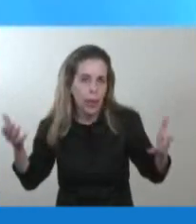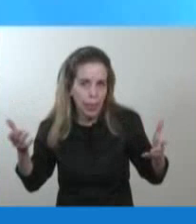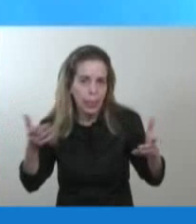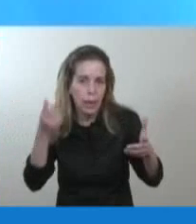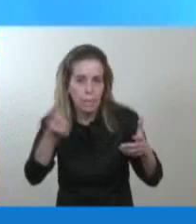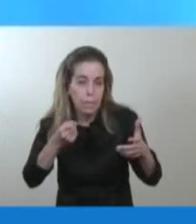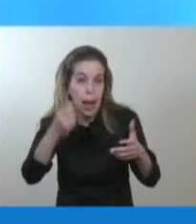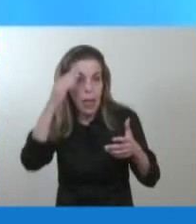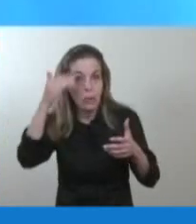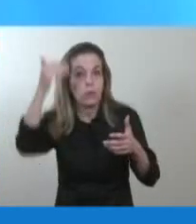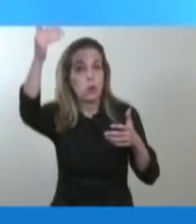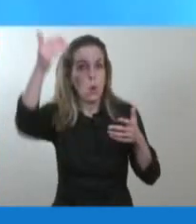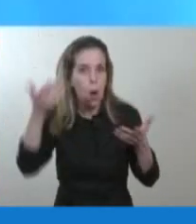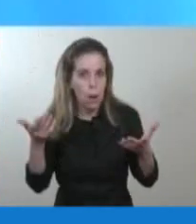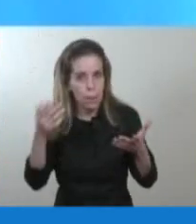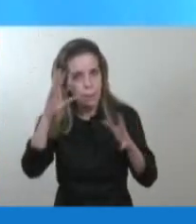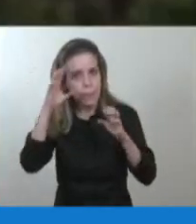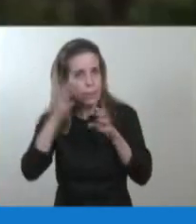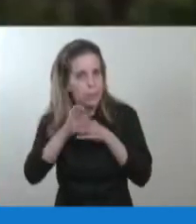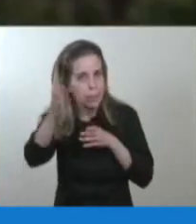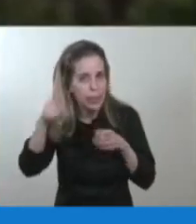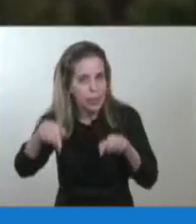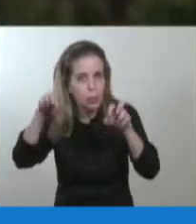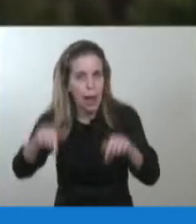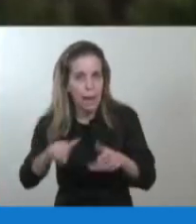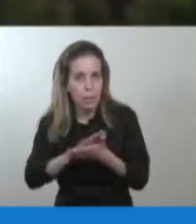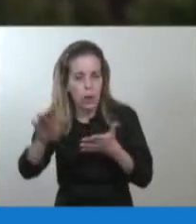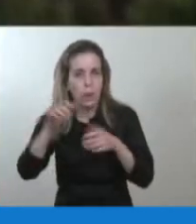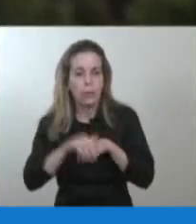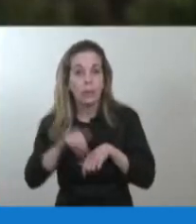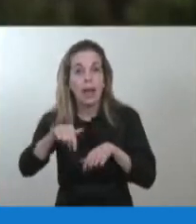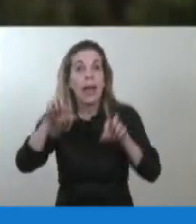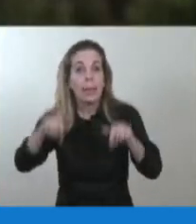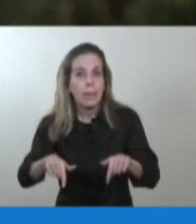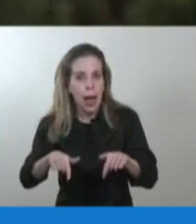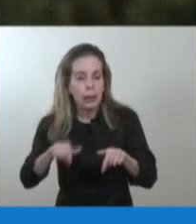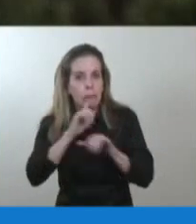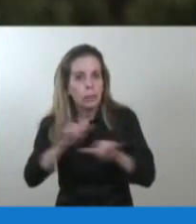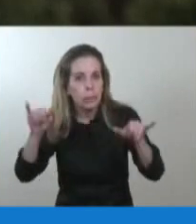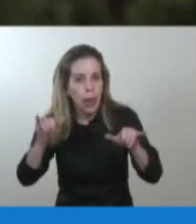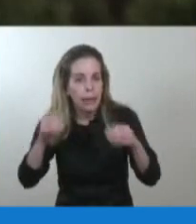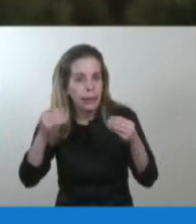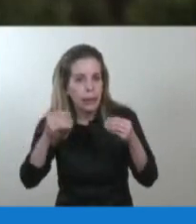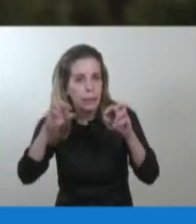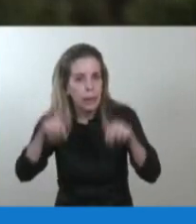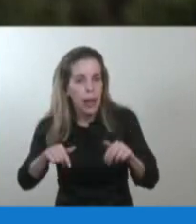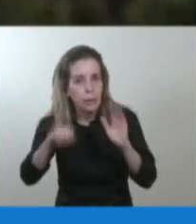los que se tenga memoria este plan contempla